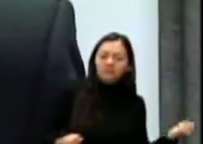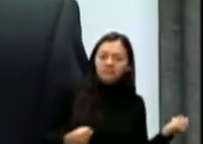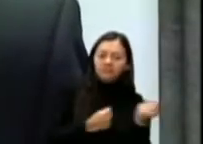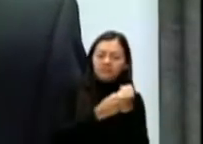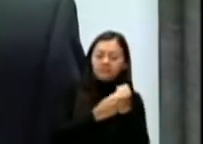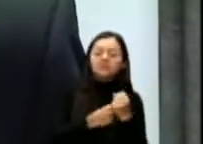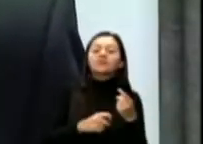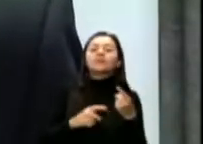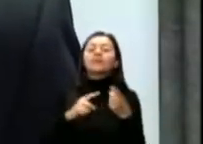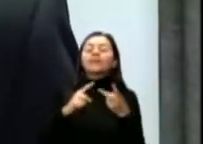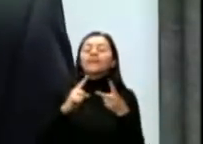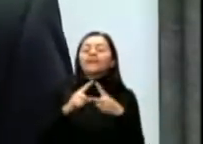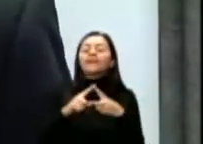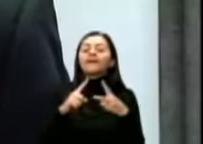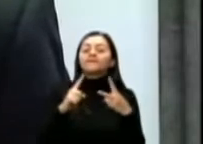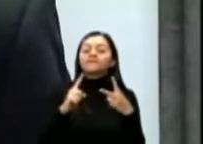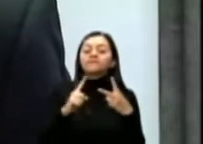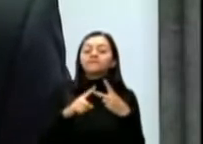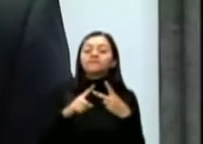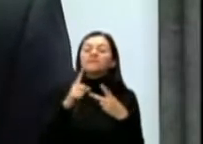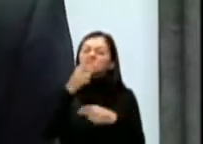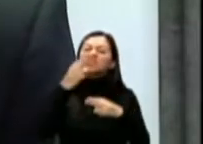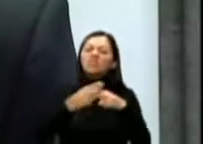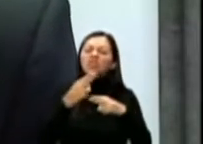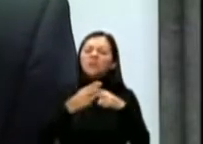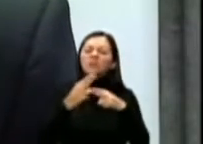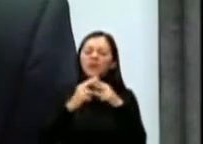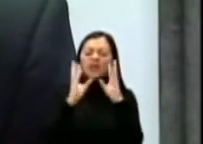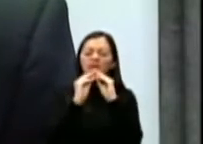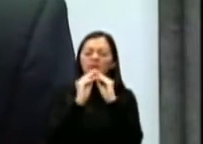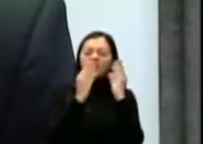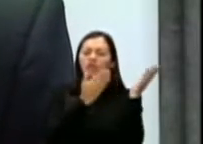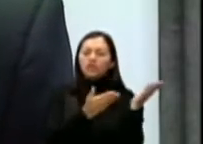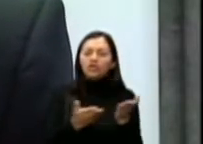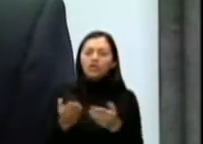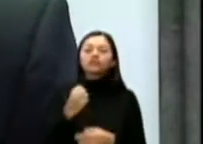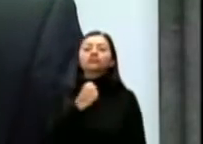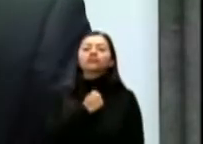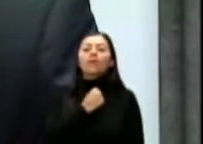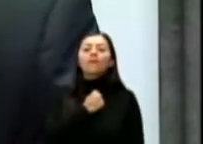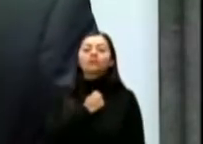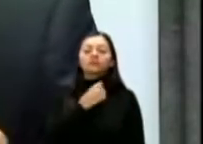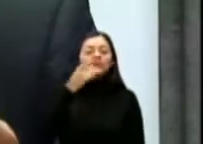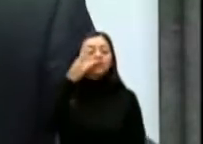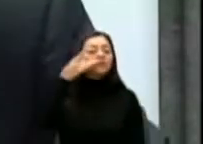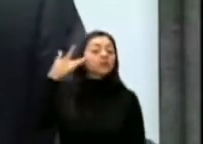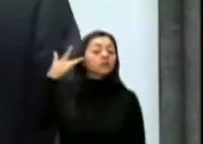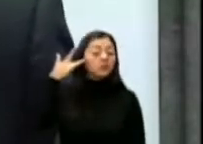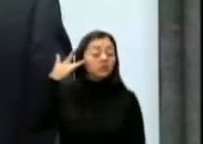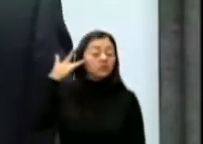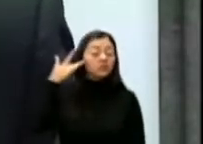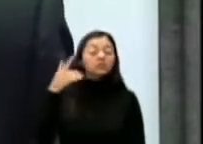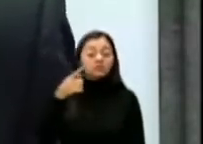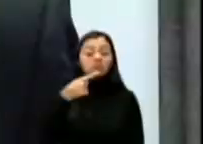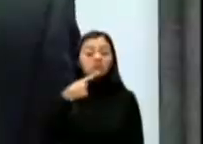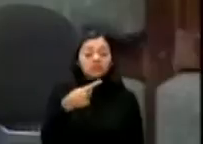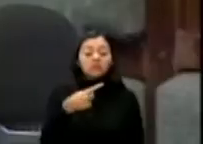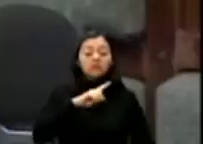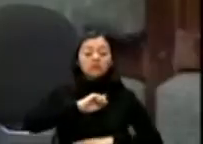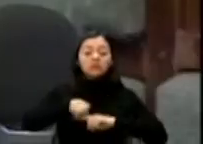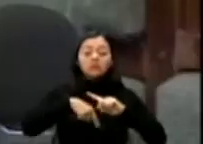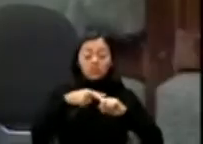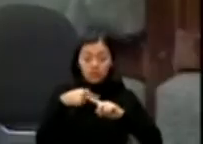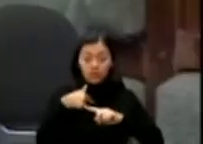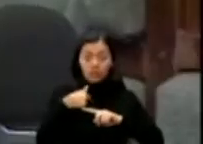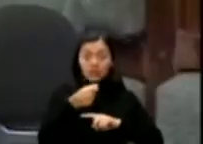bienvenidos que somos amazonía para juntos construir equidad y mire que usted yo hice una introducción al inicio de la entrevista